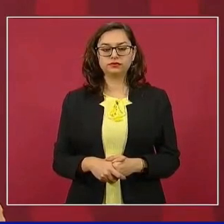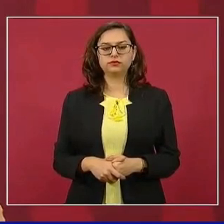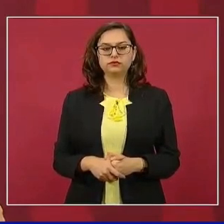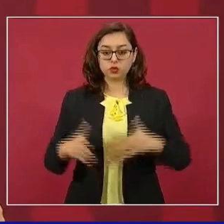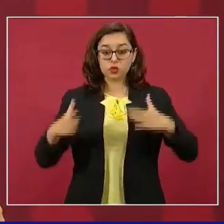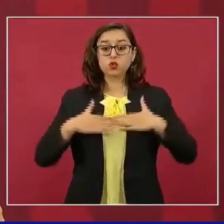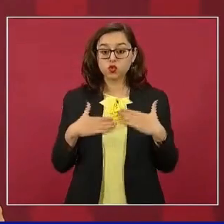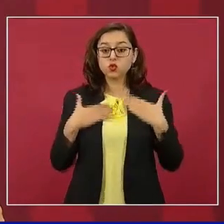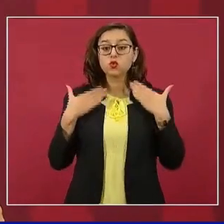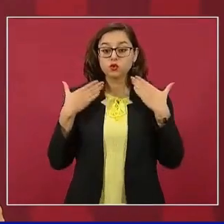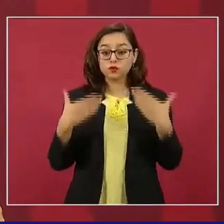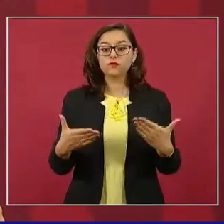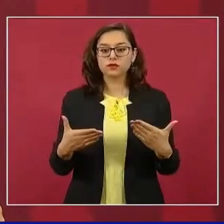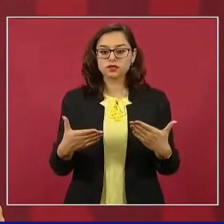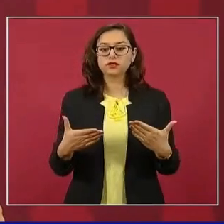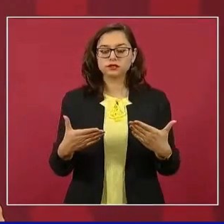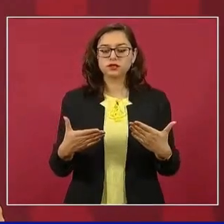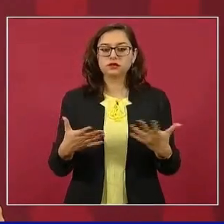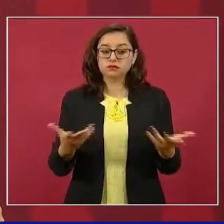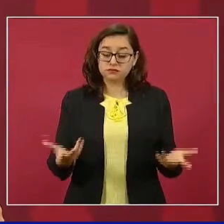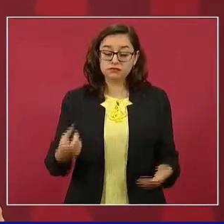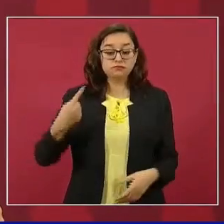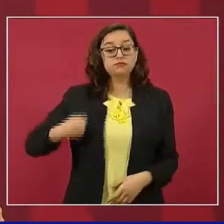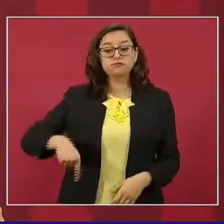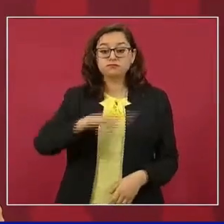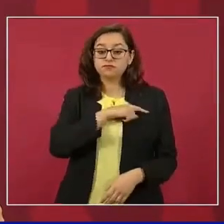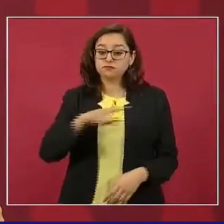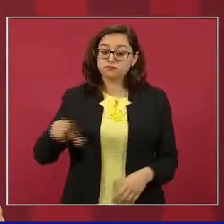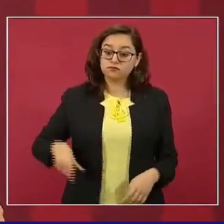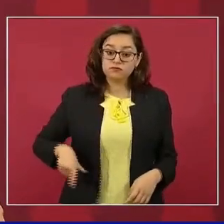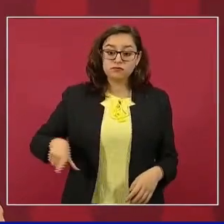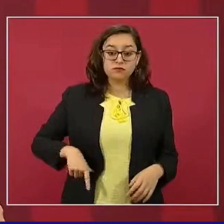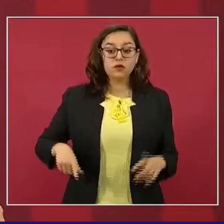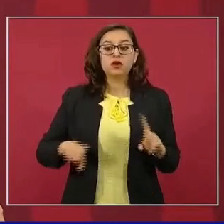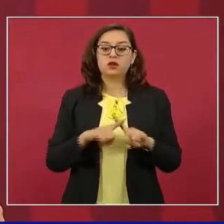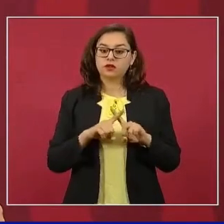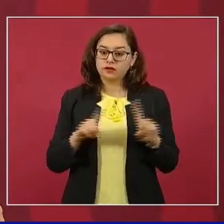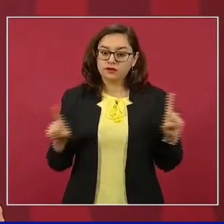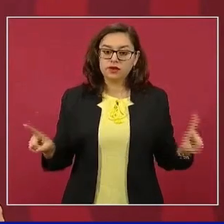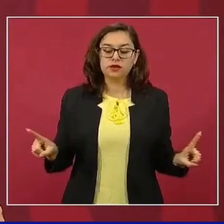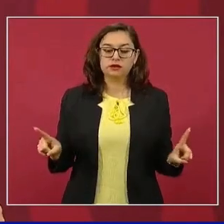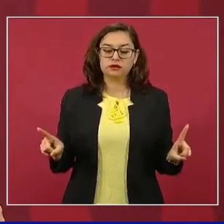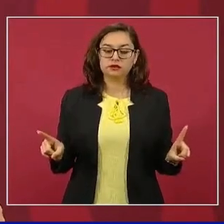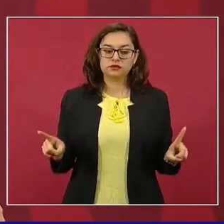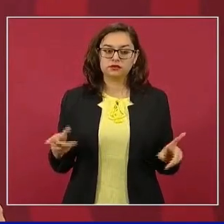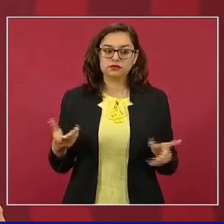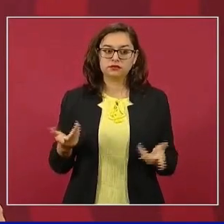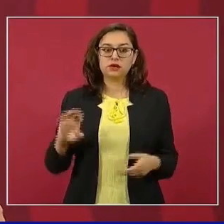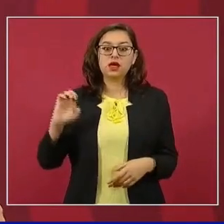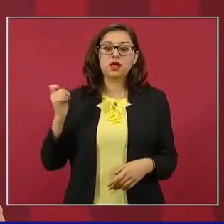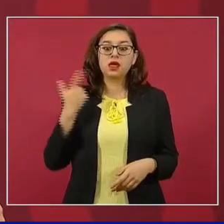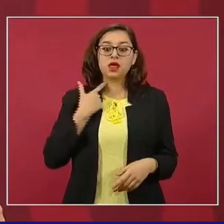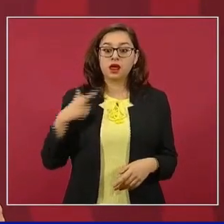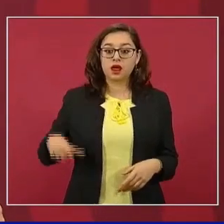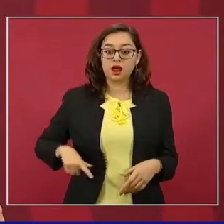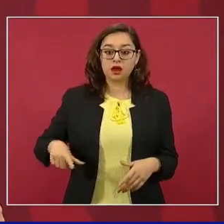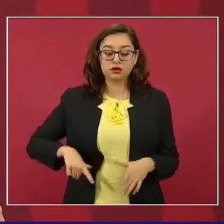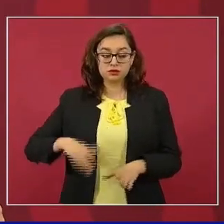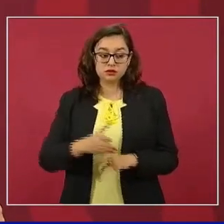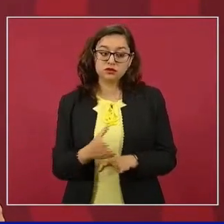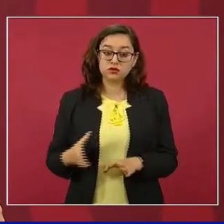porque somos diferentes, somos distintos, no somos iguales a los anteriores